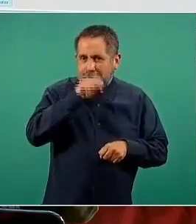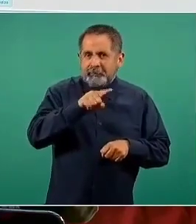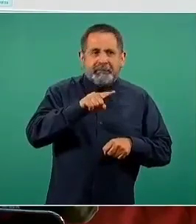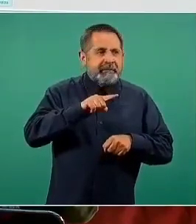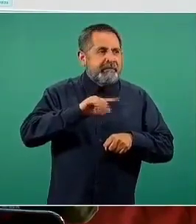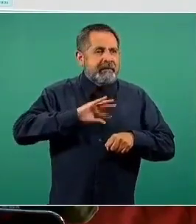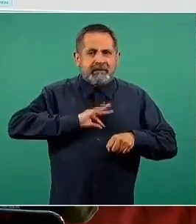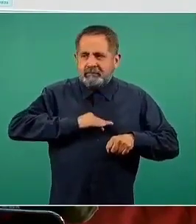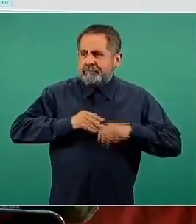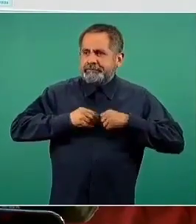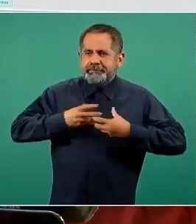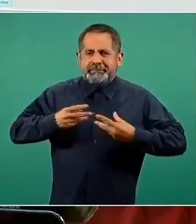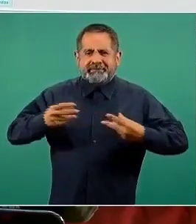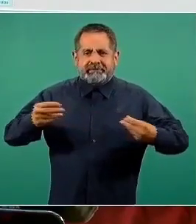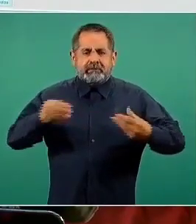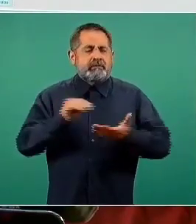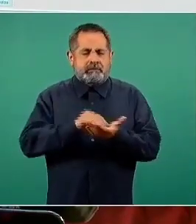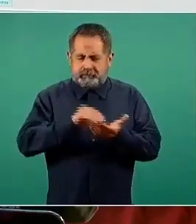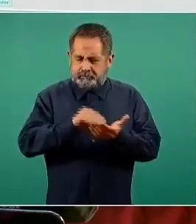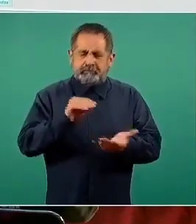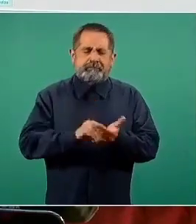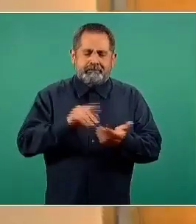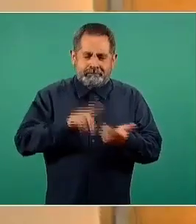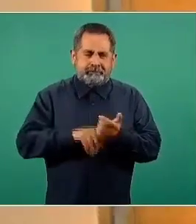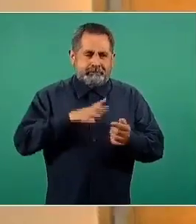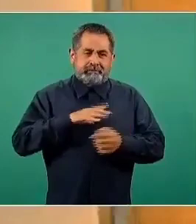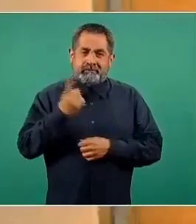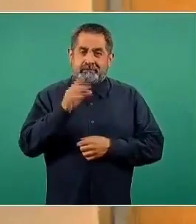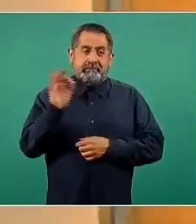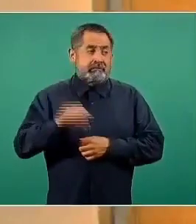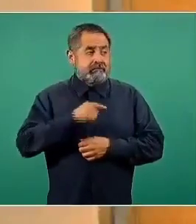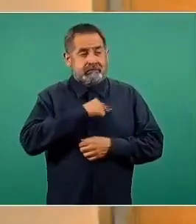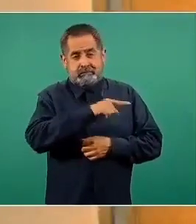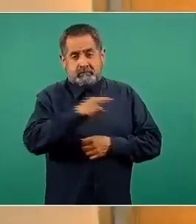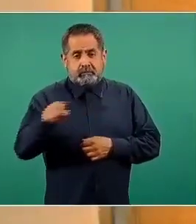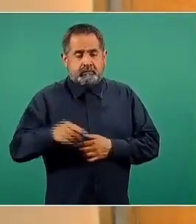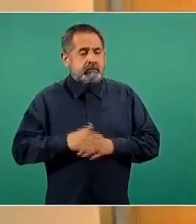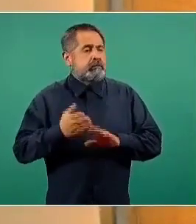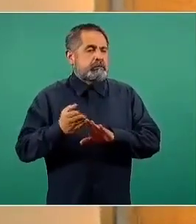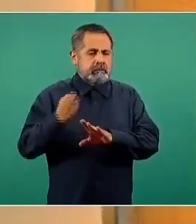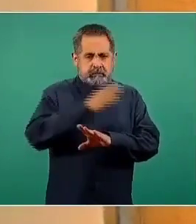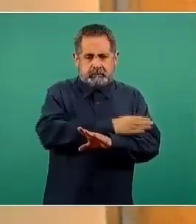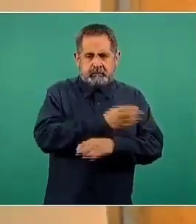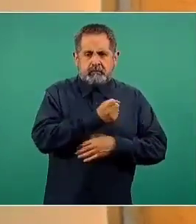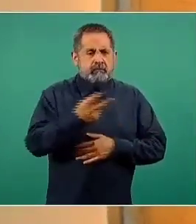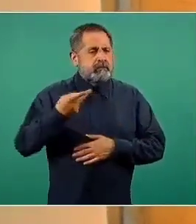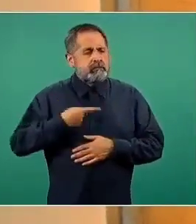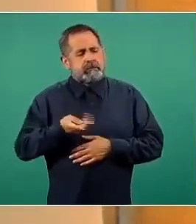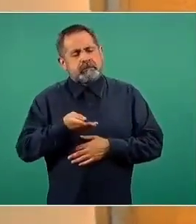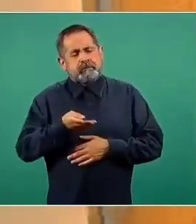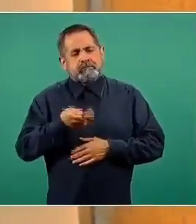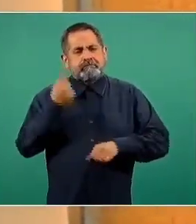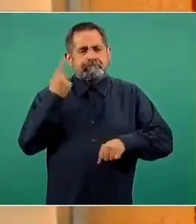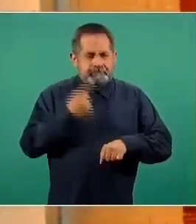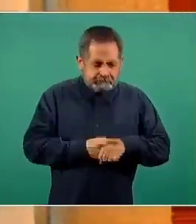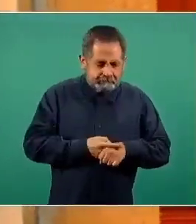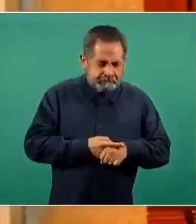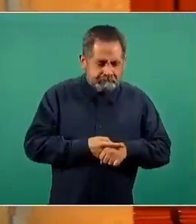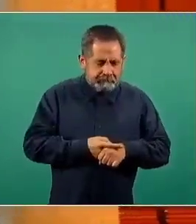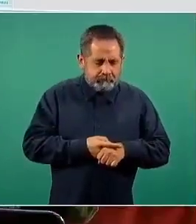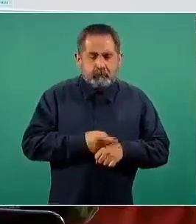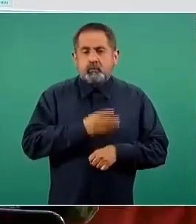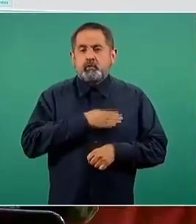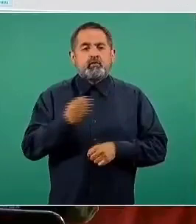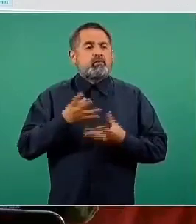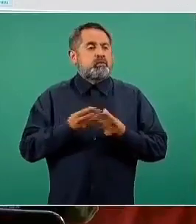deja de ser importante todos y cada una de las personas que en su momento se enfermaron o nos enfermamos y también, por